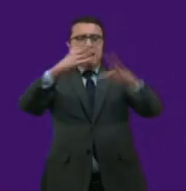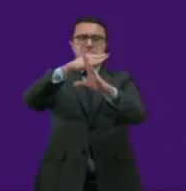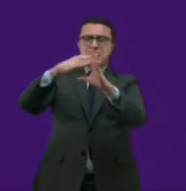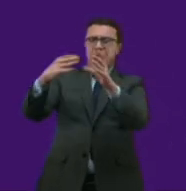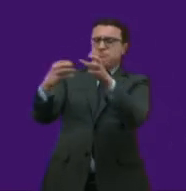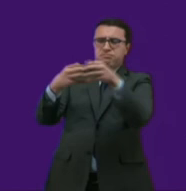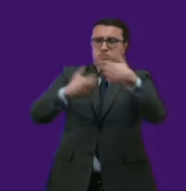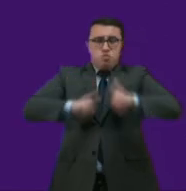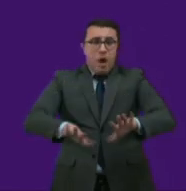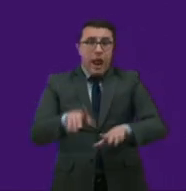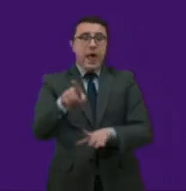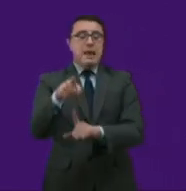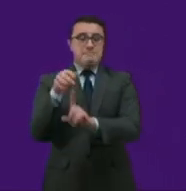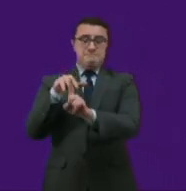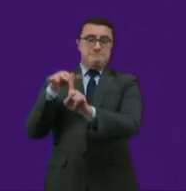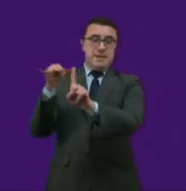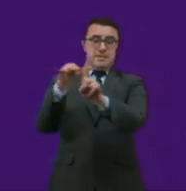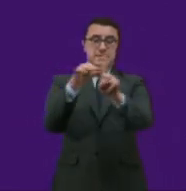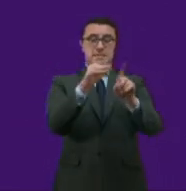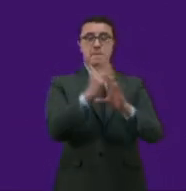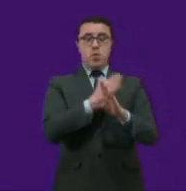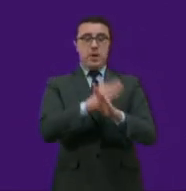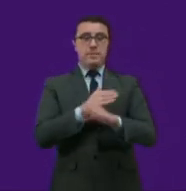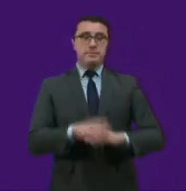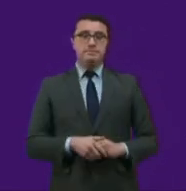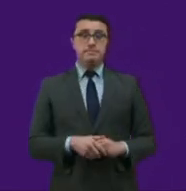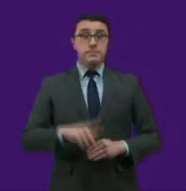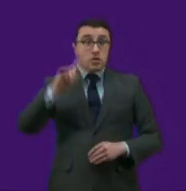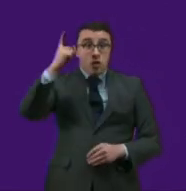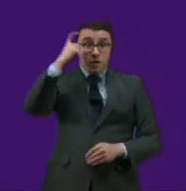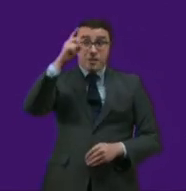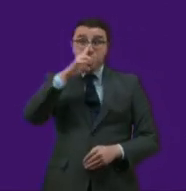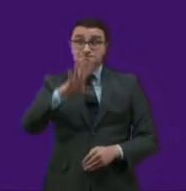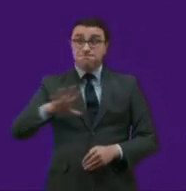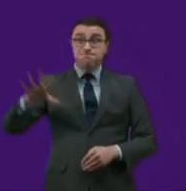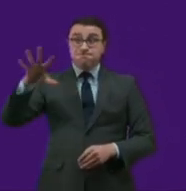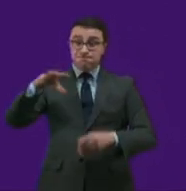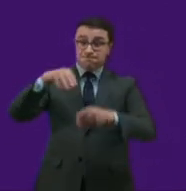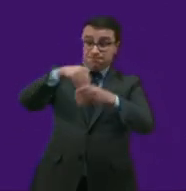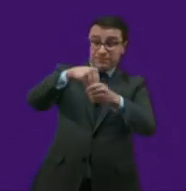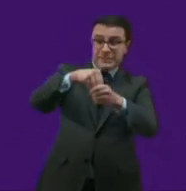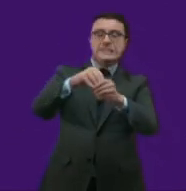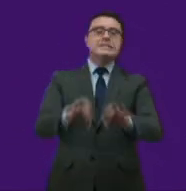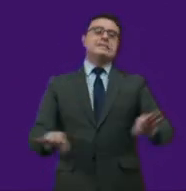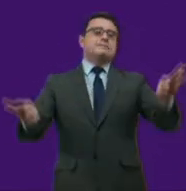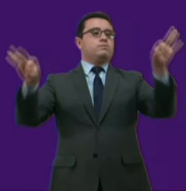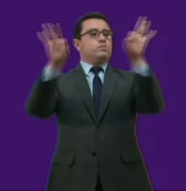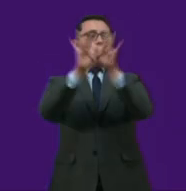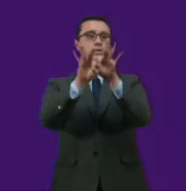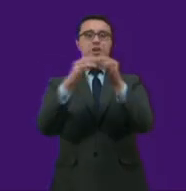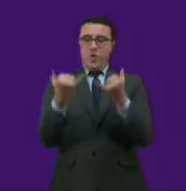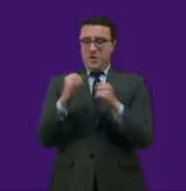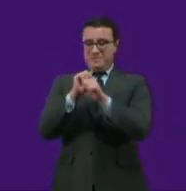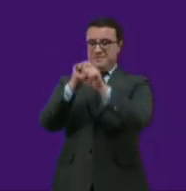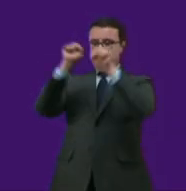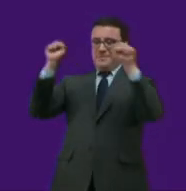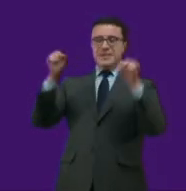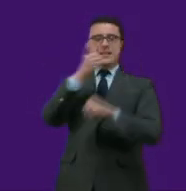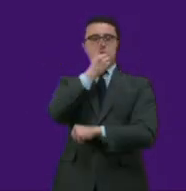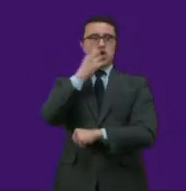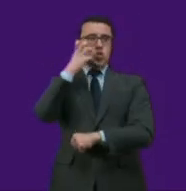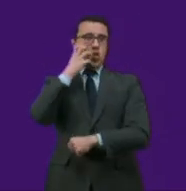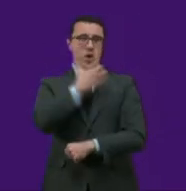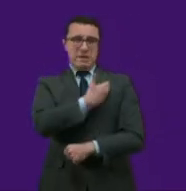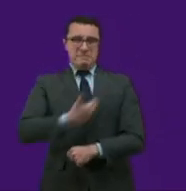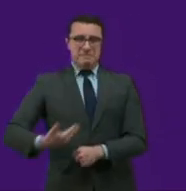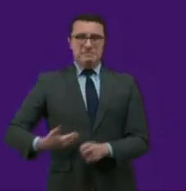Y realmente la intervención del gobierno es súper necesaria. Yo ahorita en la mañana oía al presidente Duque hablando pues de este